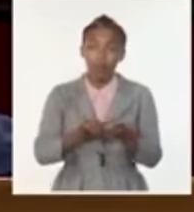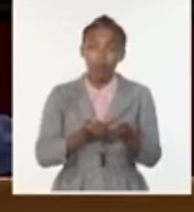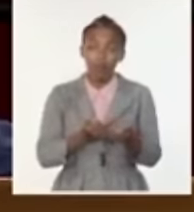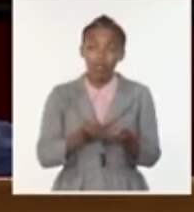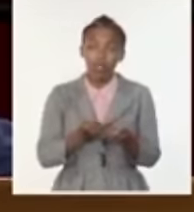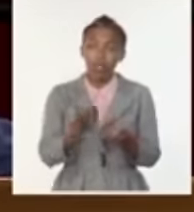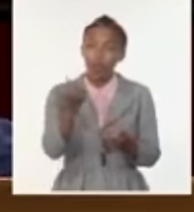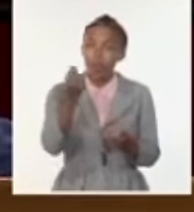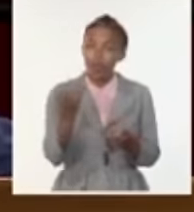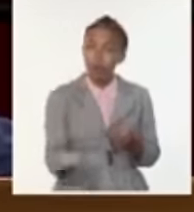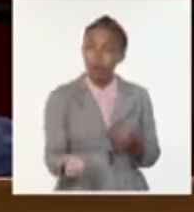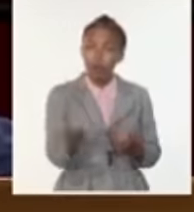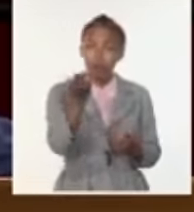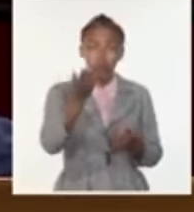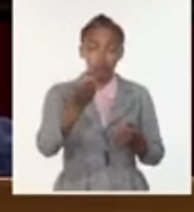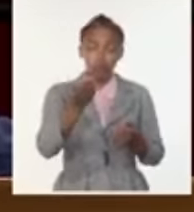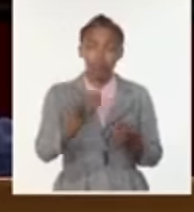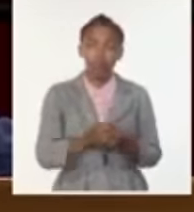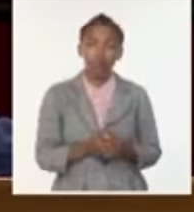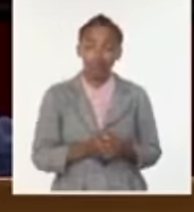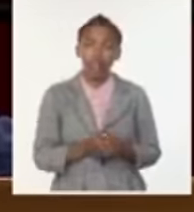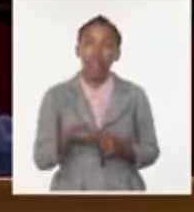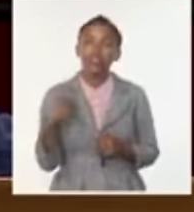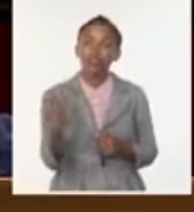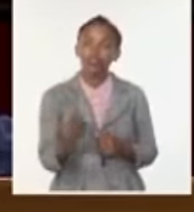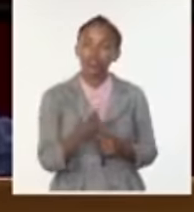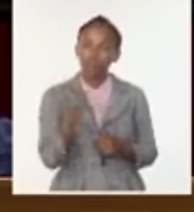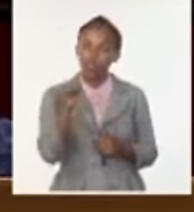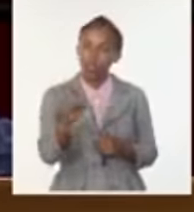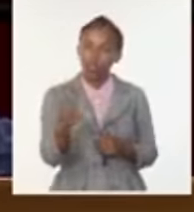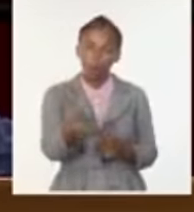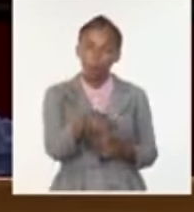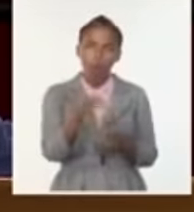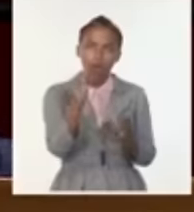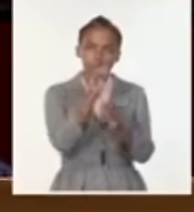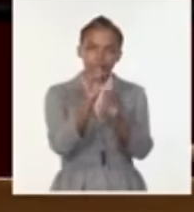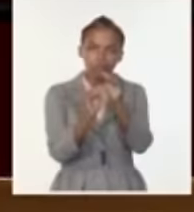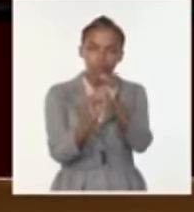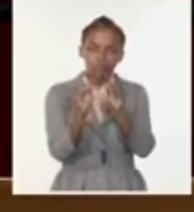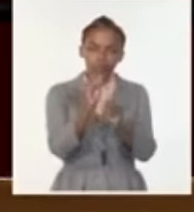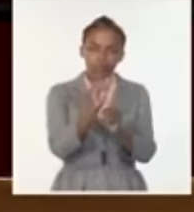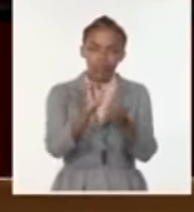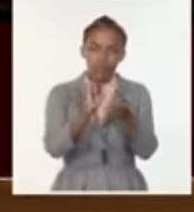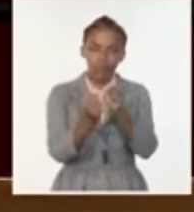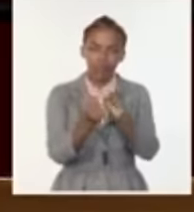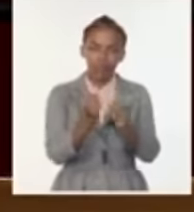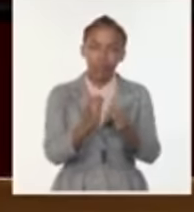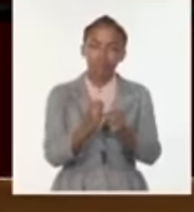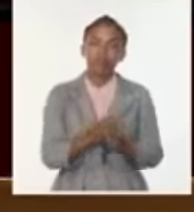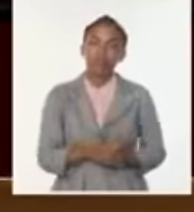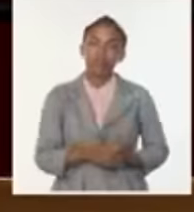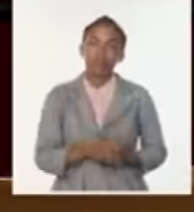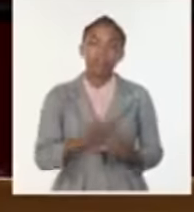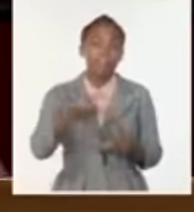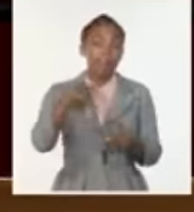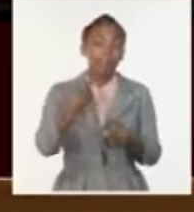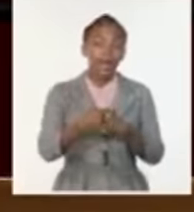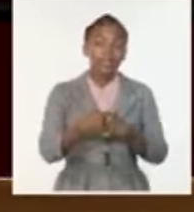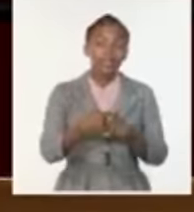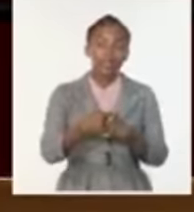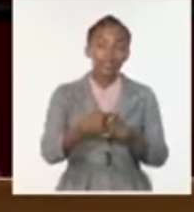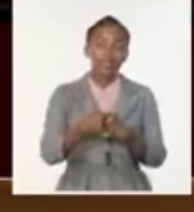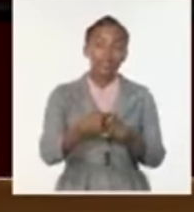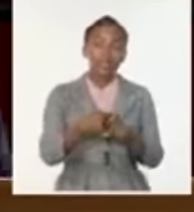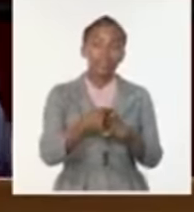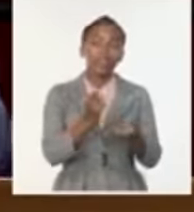precios. Y eso lo estamos regulando. Pero también hemos regulado cómo debe ser ya la